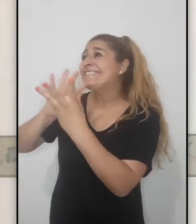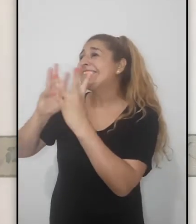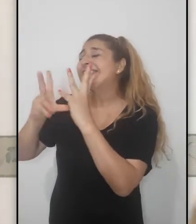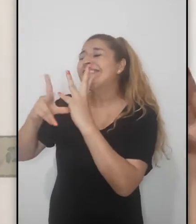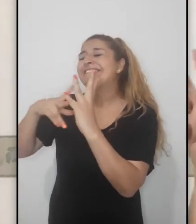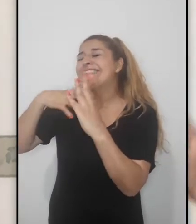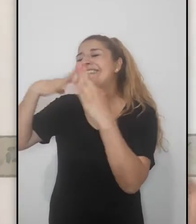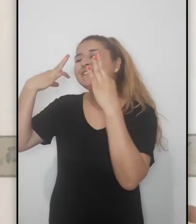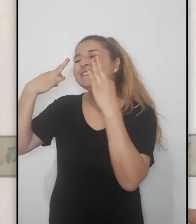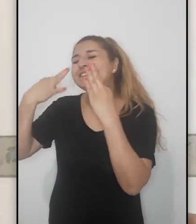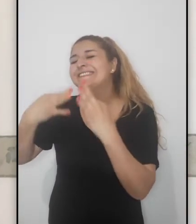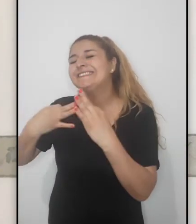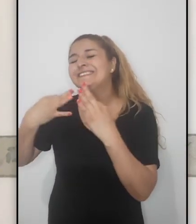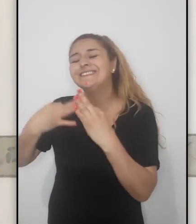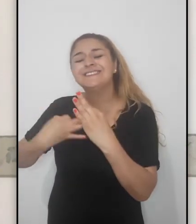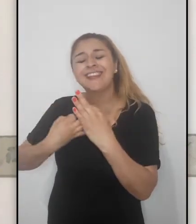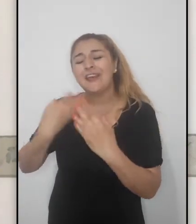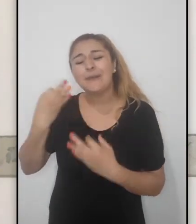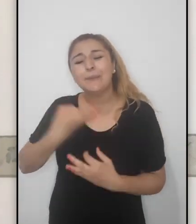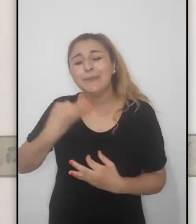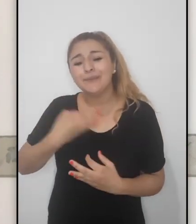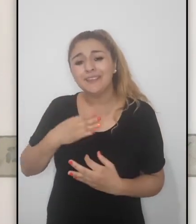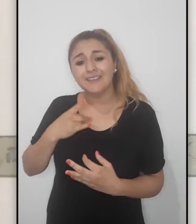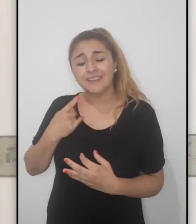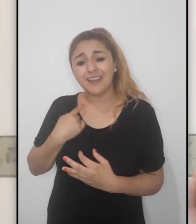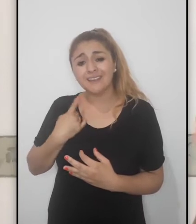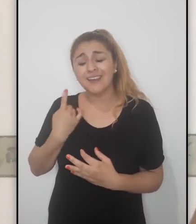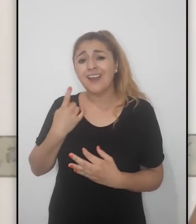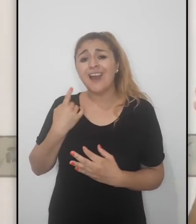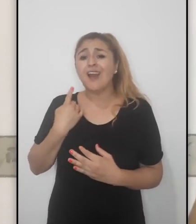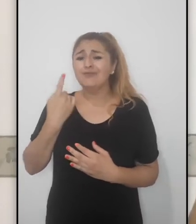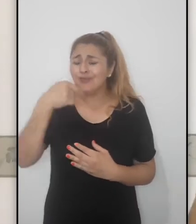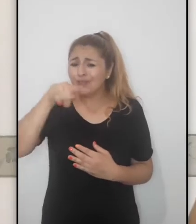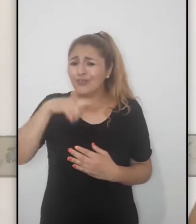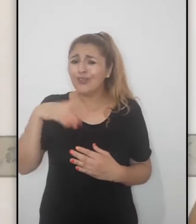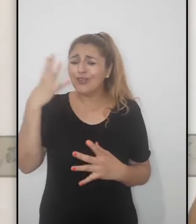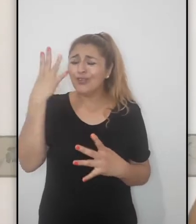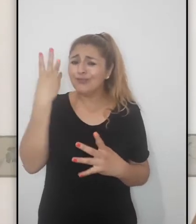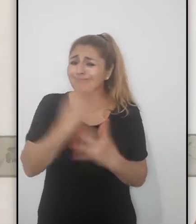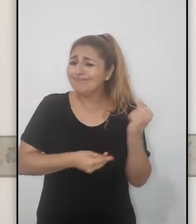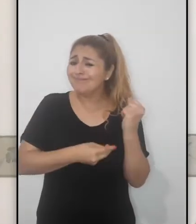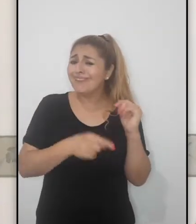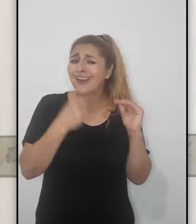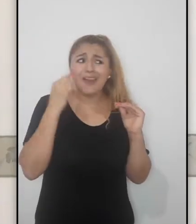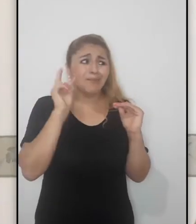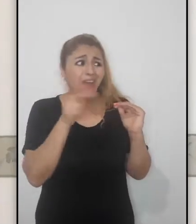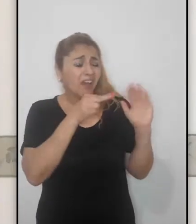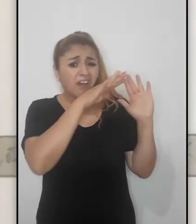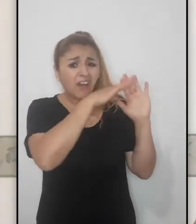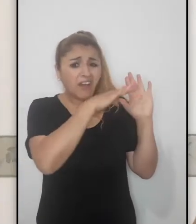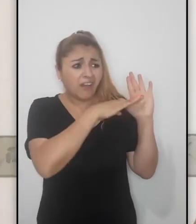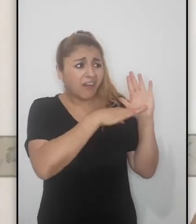no en una lista como centro donde los pecados son unos casilleros a llenar y